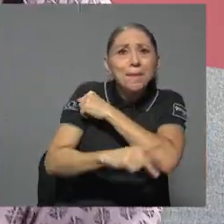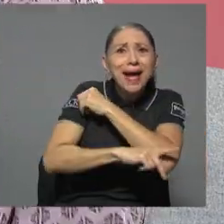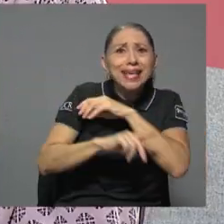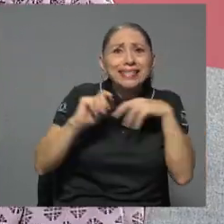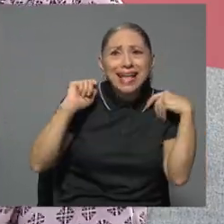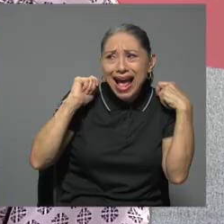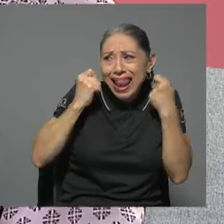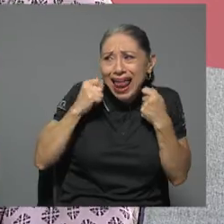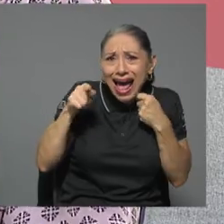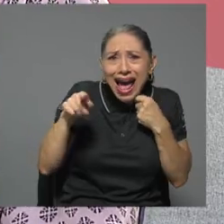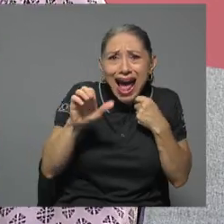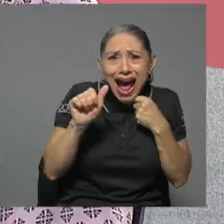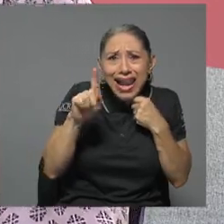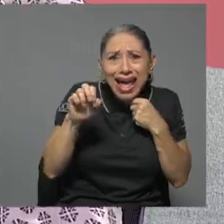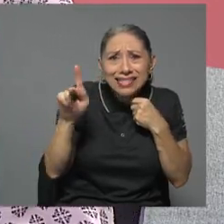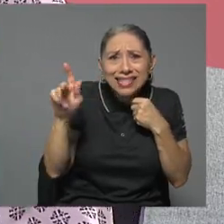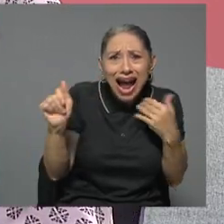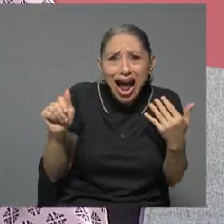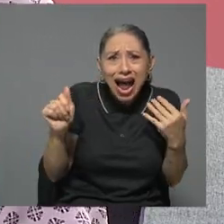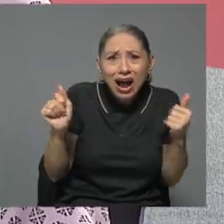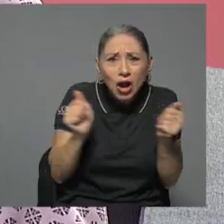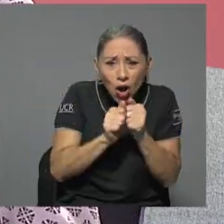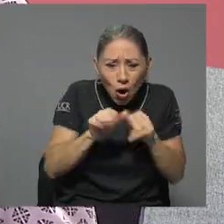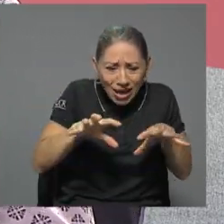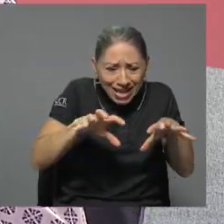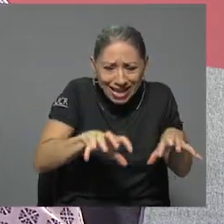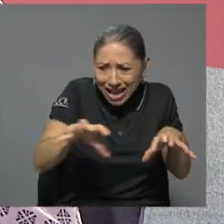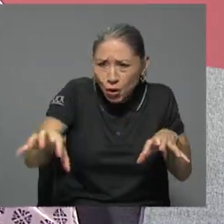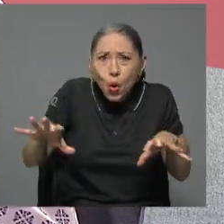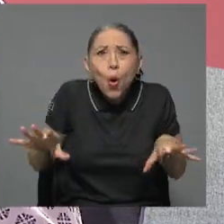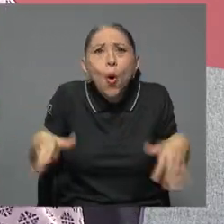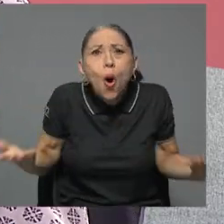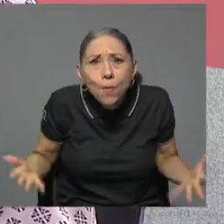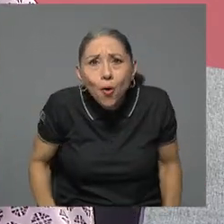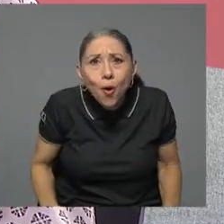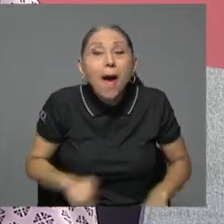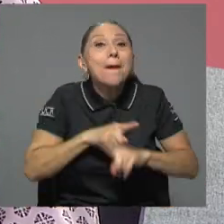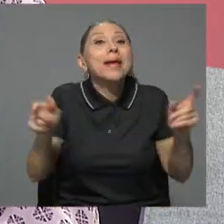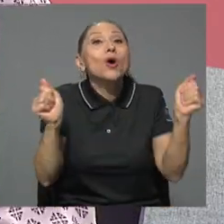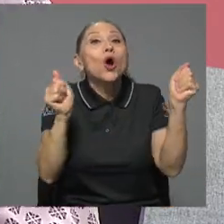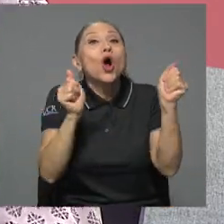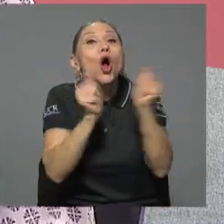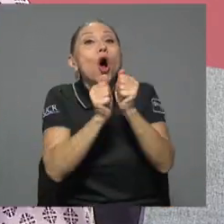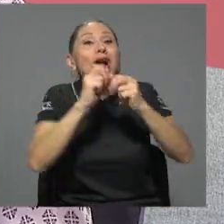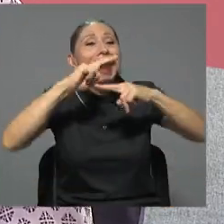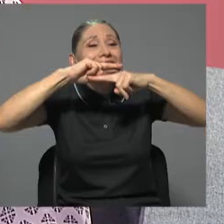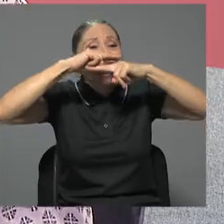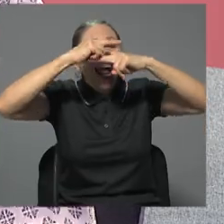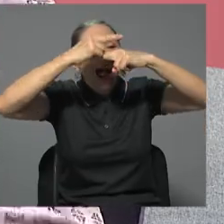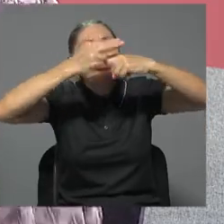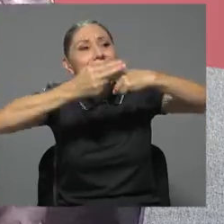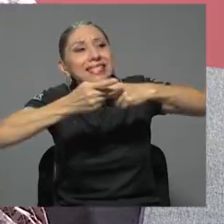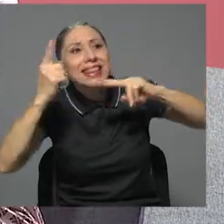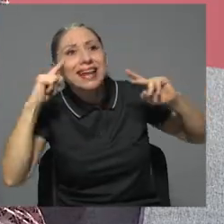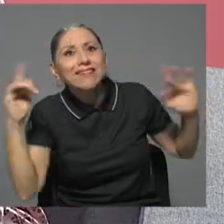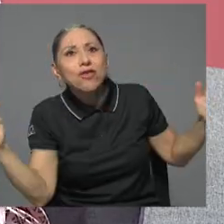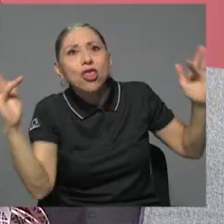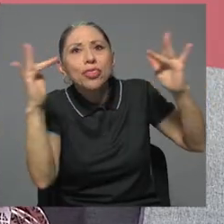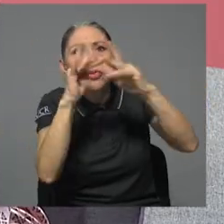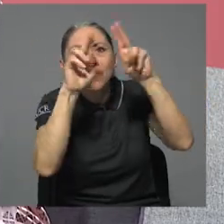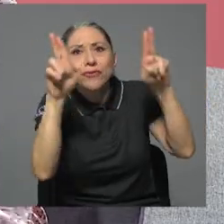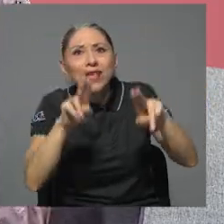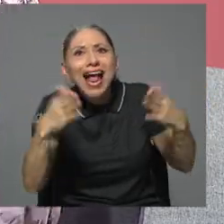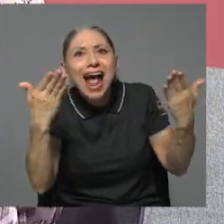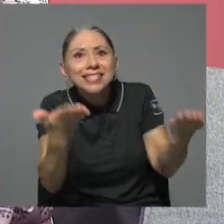hielo y todo como a meter la fibra óptica esos se están conectando con estos enjambres satelitales de qué estamos hablando vamos a seguir apostando